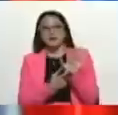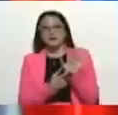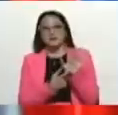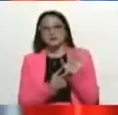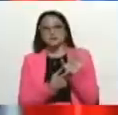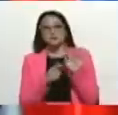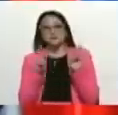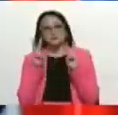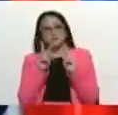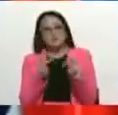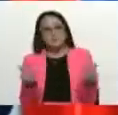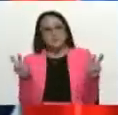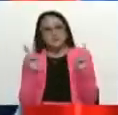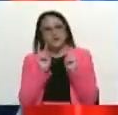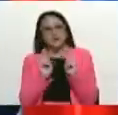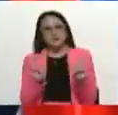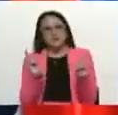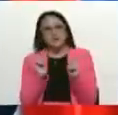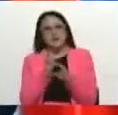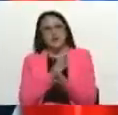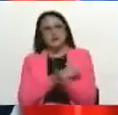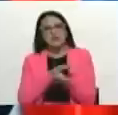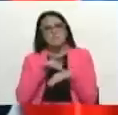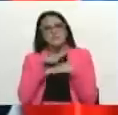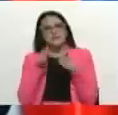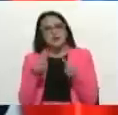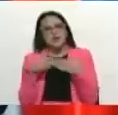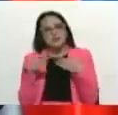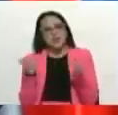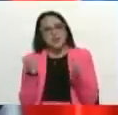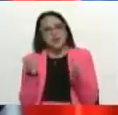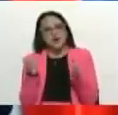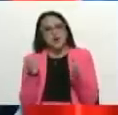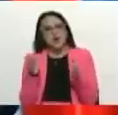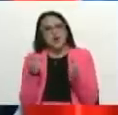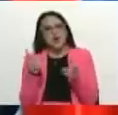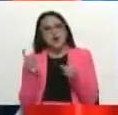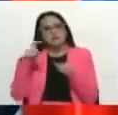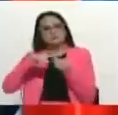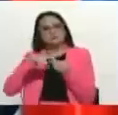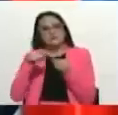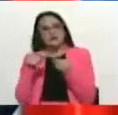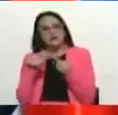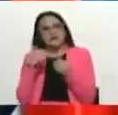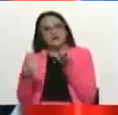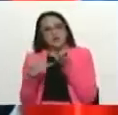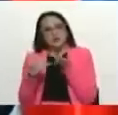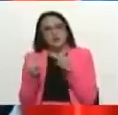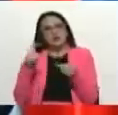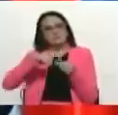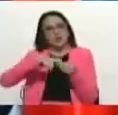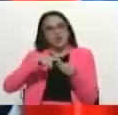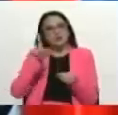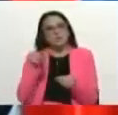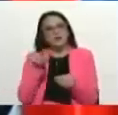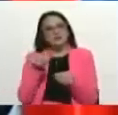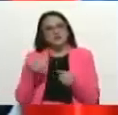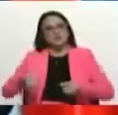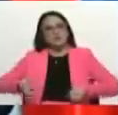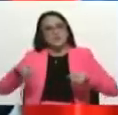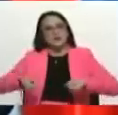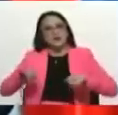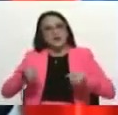en las investigaciones realizadas por el Ministerio Público, los órganos auxiliares, en este caso que ya mencioné, el supermercado